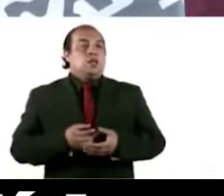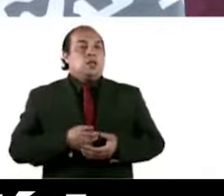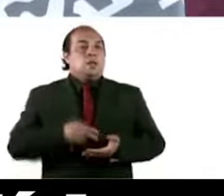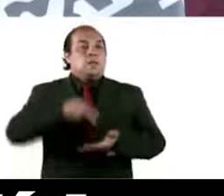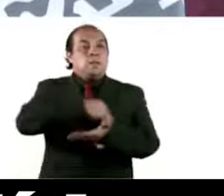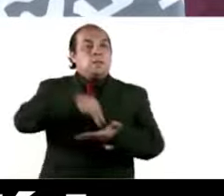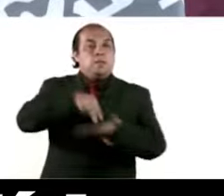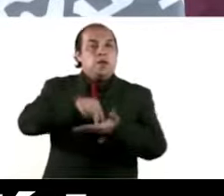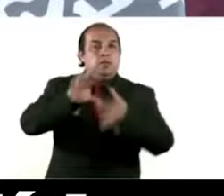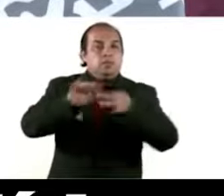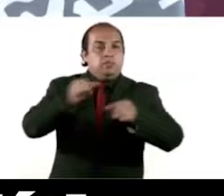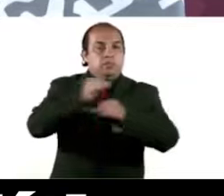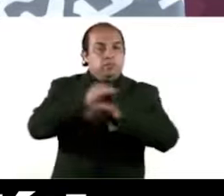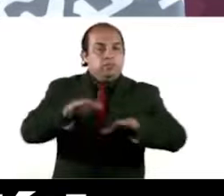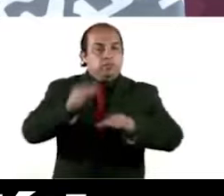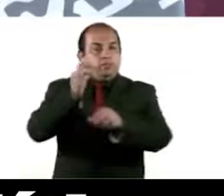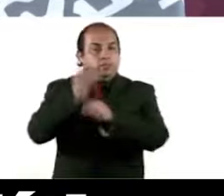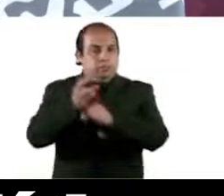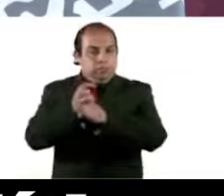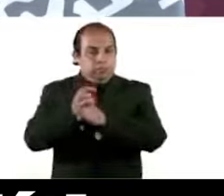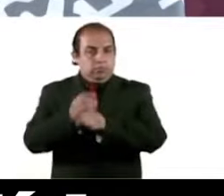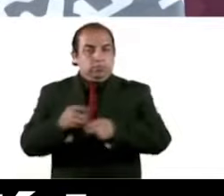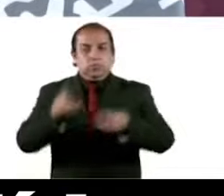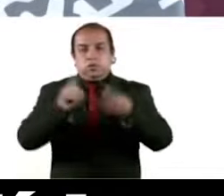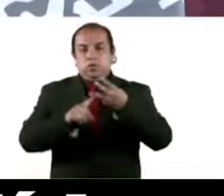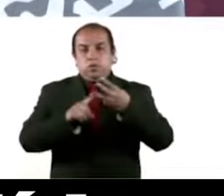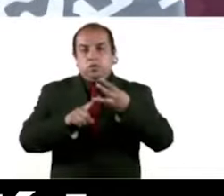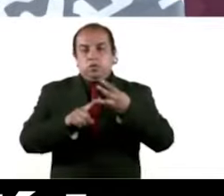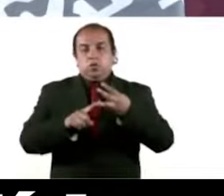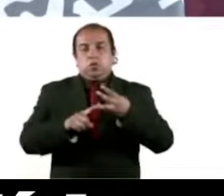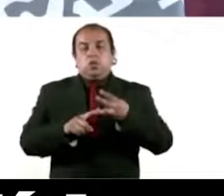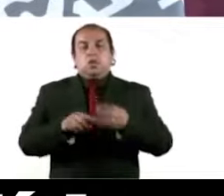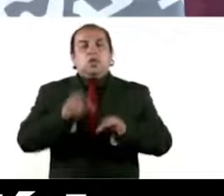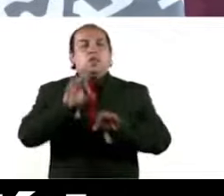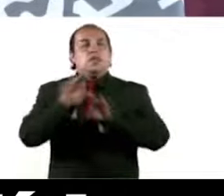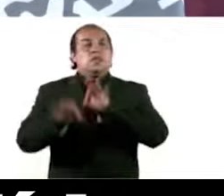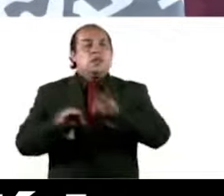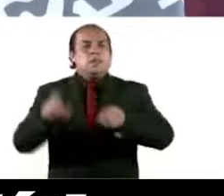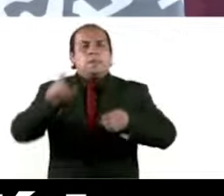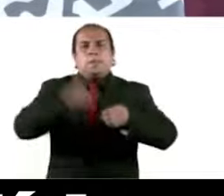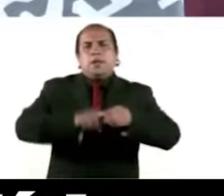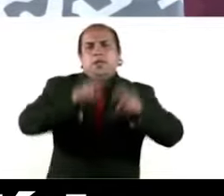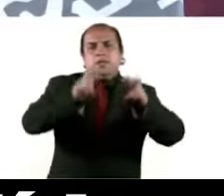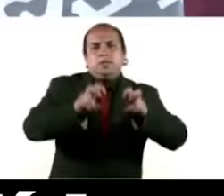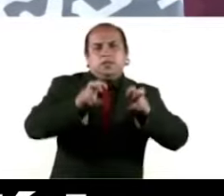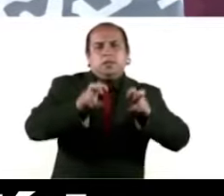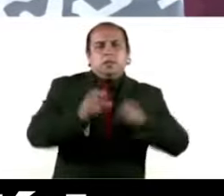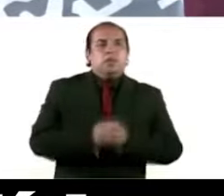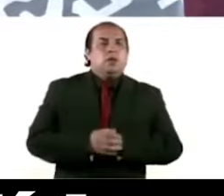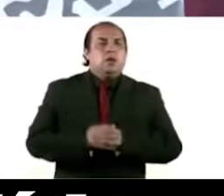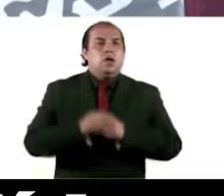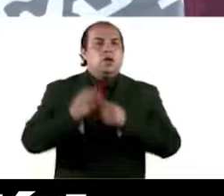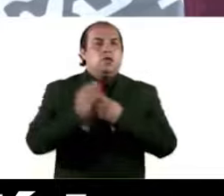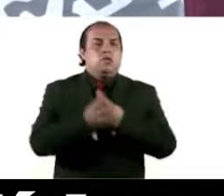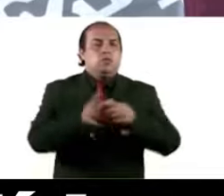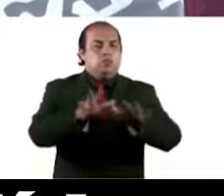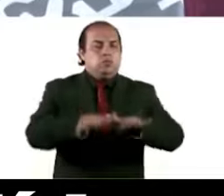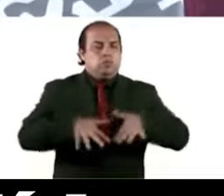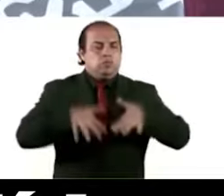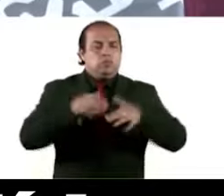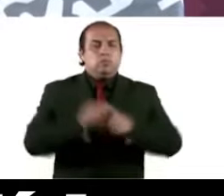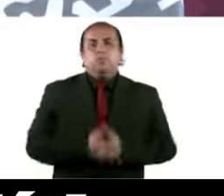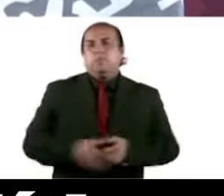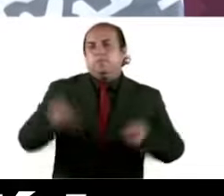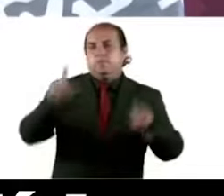Segundo acto, tratan de meter este tema en la comisión permanente del Senado, del Congreso de la Unión. Tercer acto,